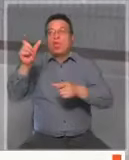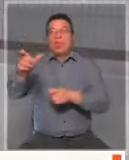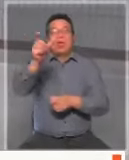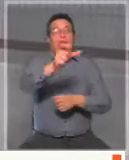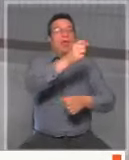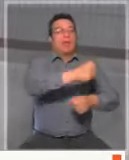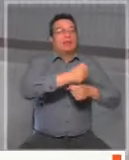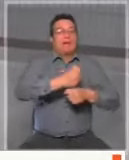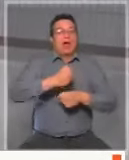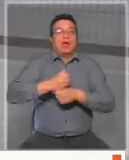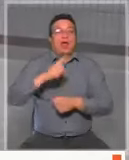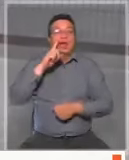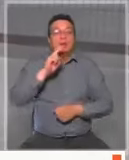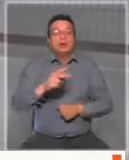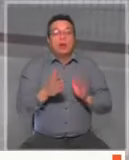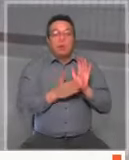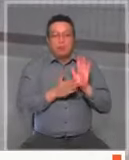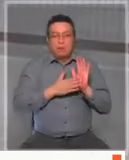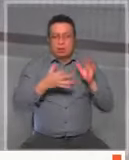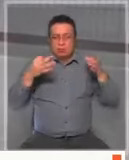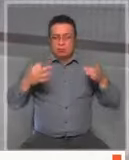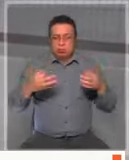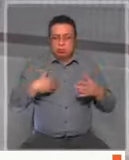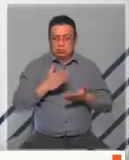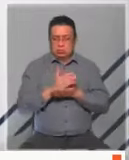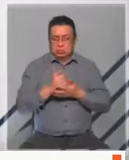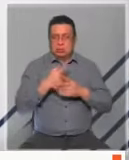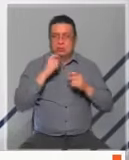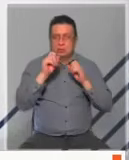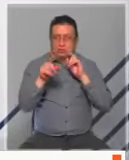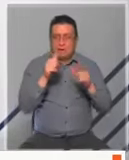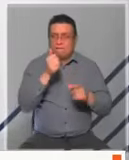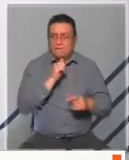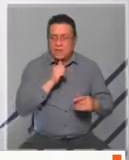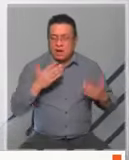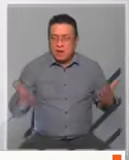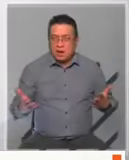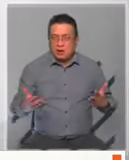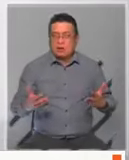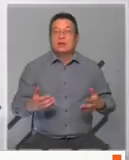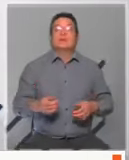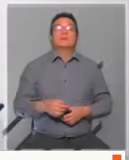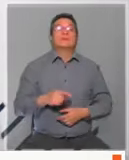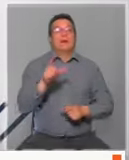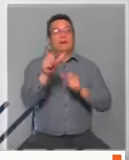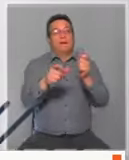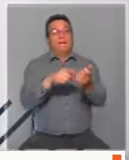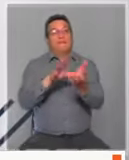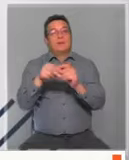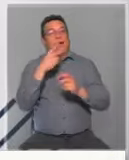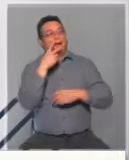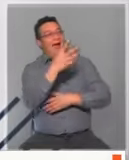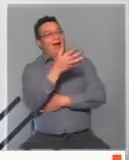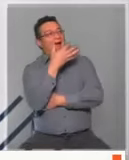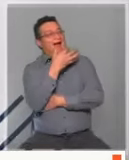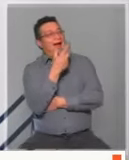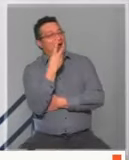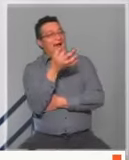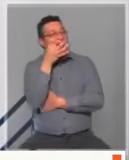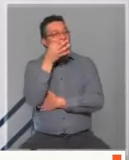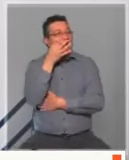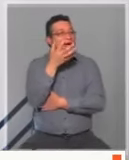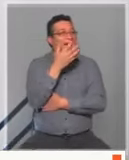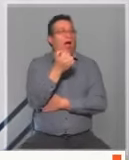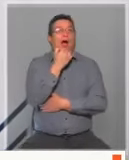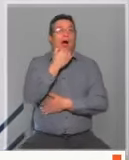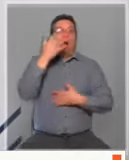trabajadores sin haber acreditado tener las medidas necesarias para aquello. Familias que tuvieron que presenciar este lamentable accidente. Si bien el